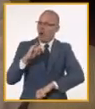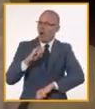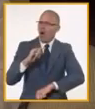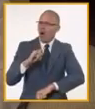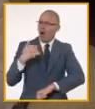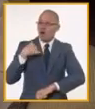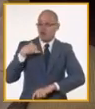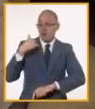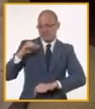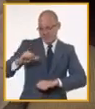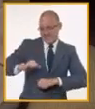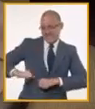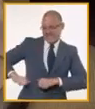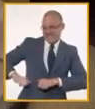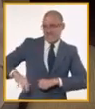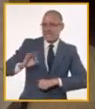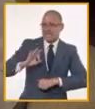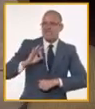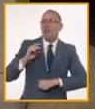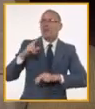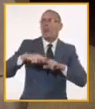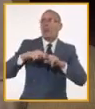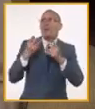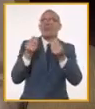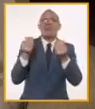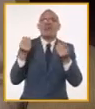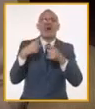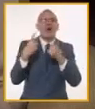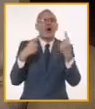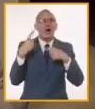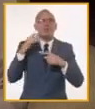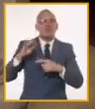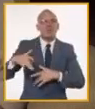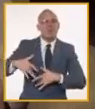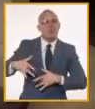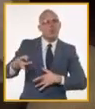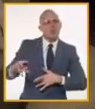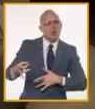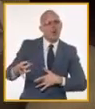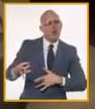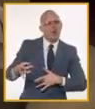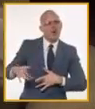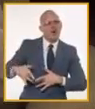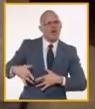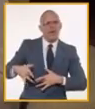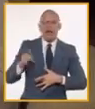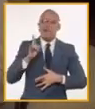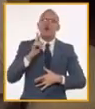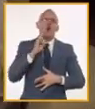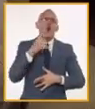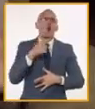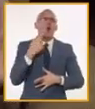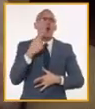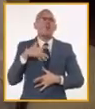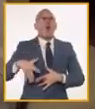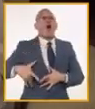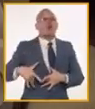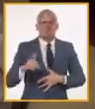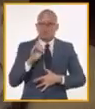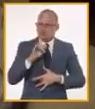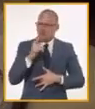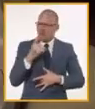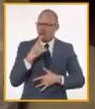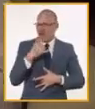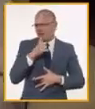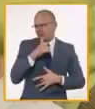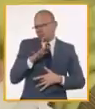cada vez que había humedad y qué sé yo, me dolía pero el dolor no era para impedirme trabajar ni para nada, me quitaba